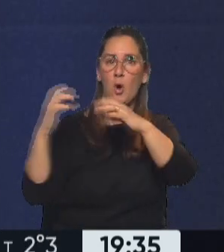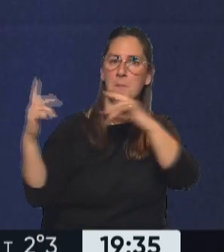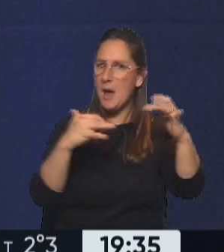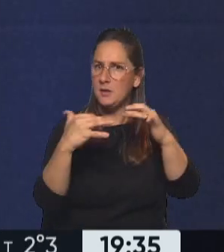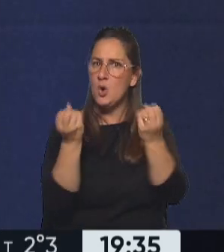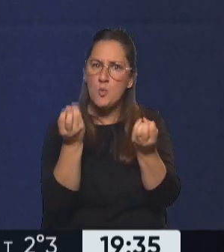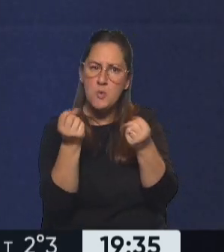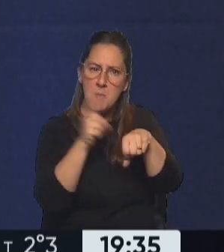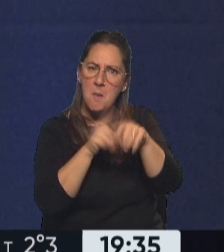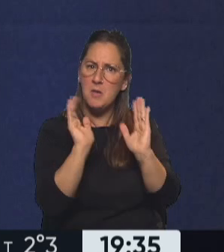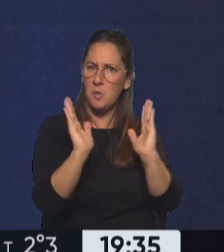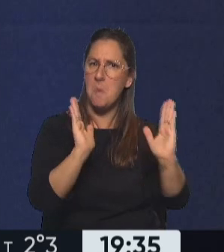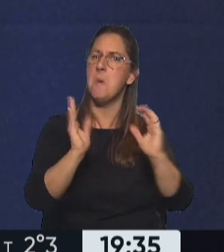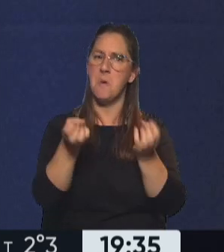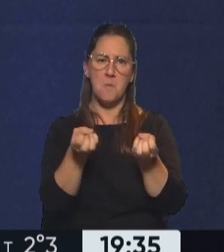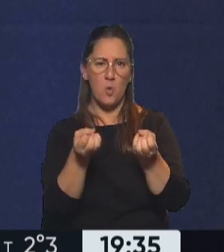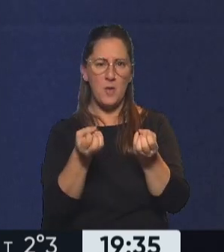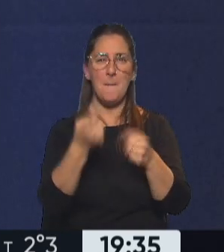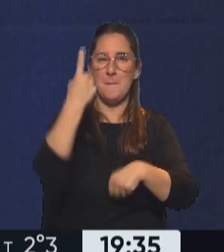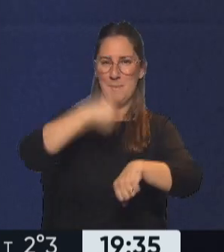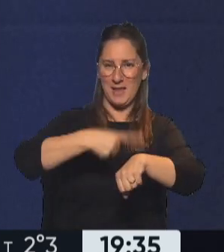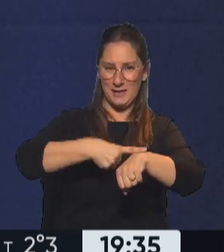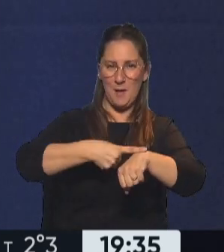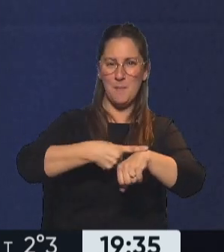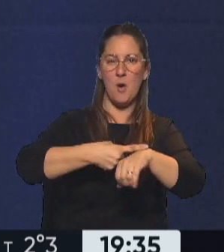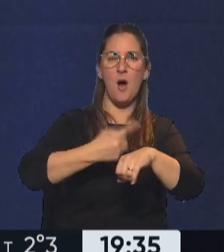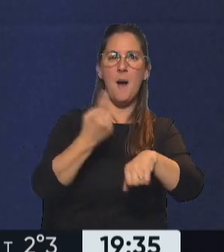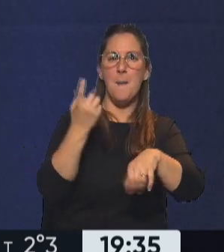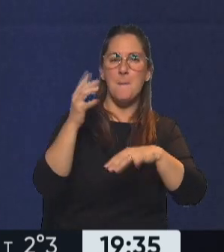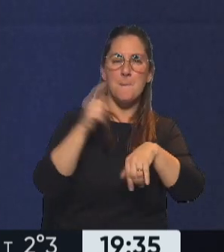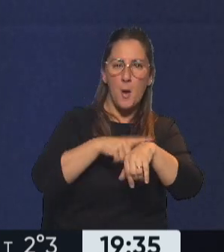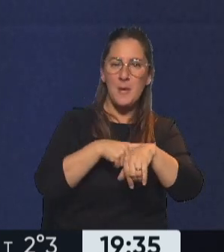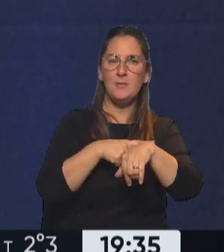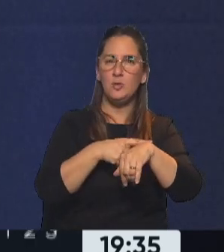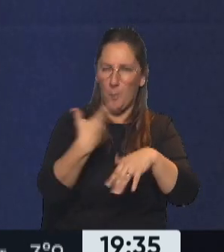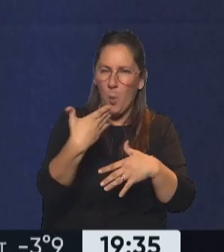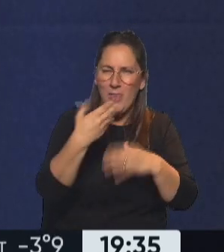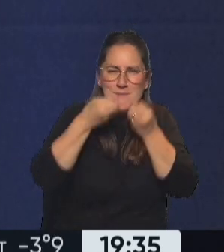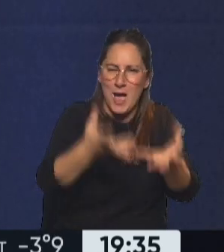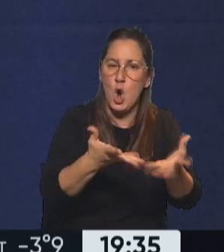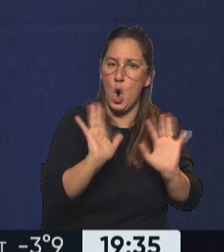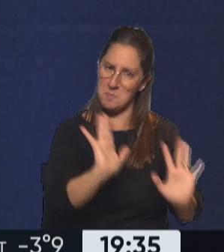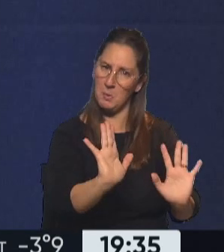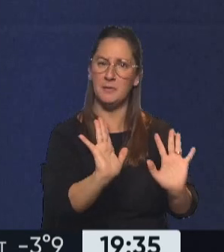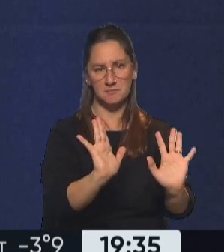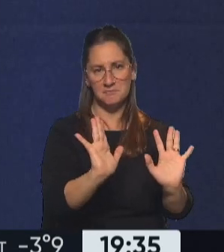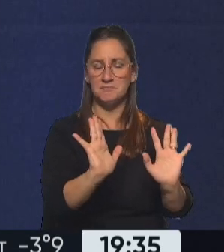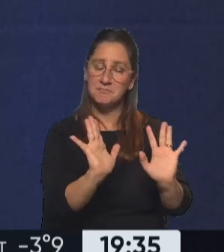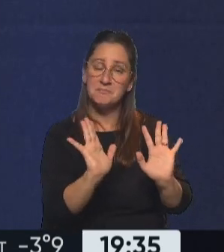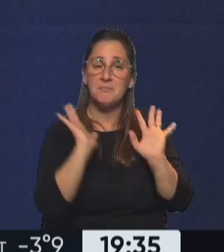partido y en el primer tiempo había momentos en que podíamos haber estado mejor, sinceramente, pero bueno,